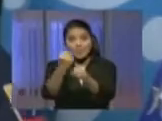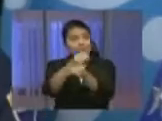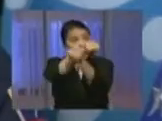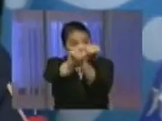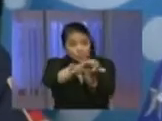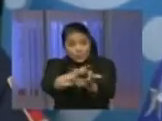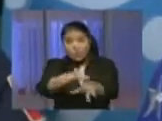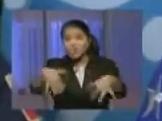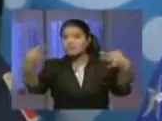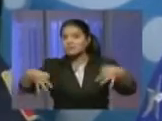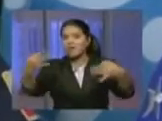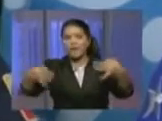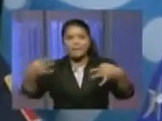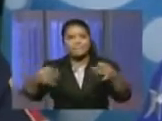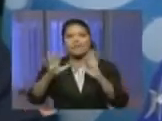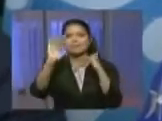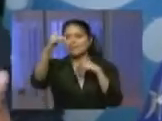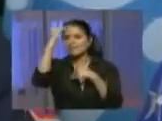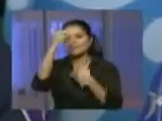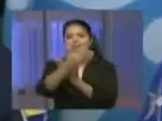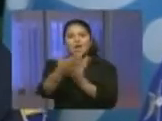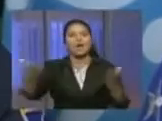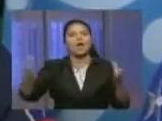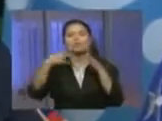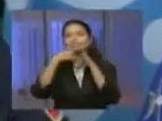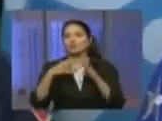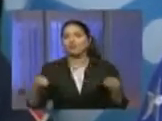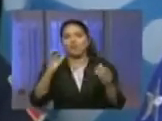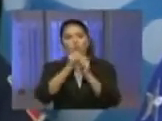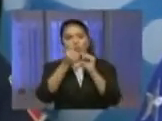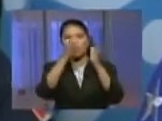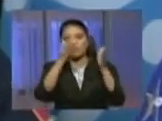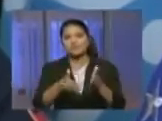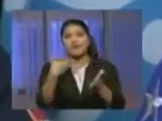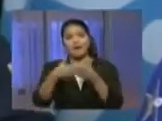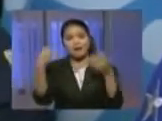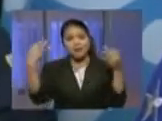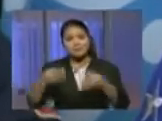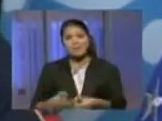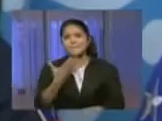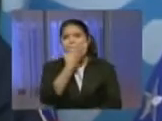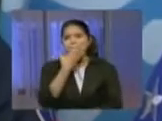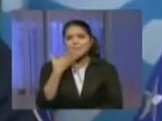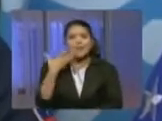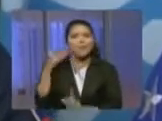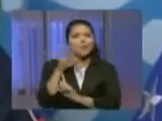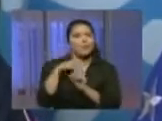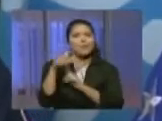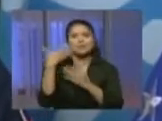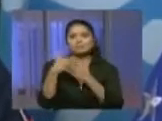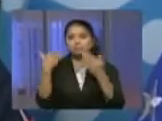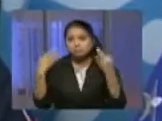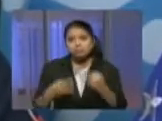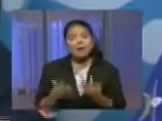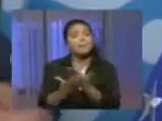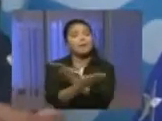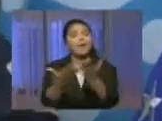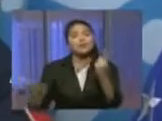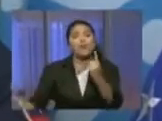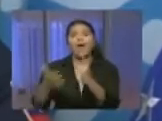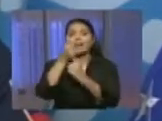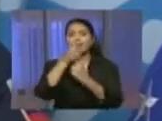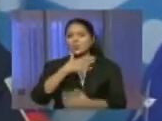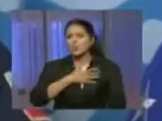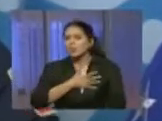permanentemente de atender a los atletas en su dimensión humana de garantizar las mejores condiciones materiales para que ellos alcancen niveles